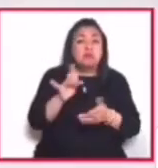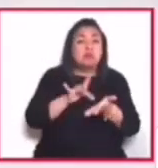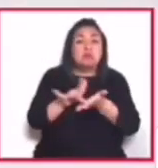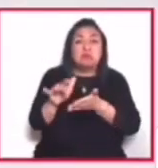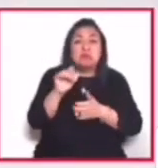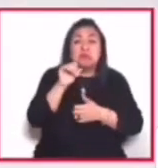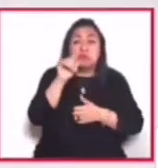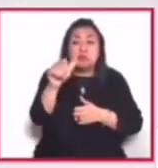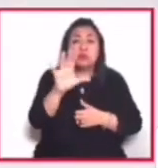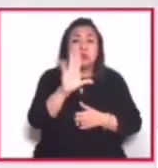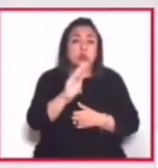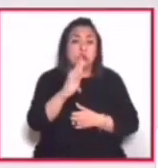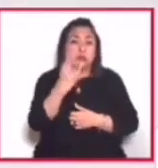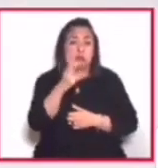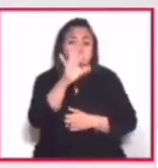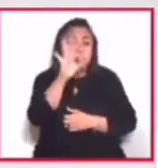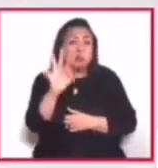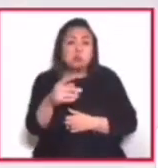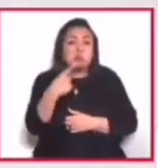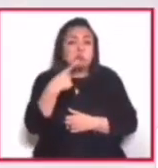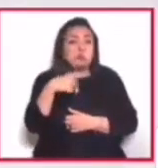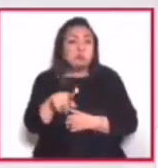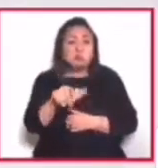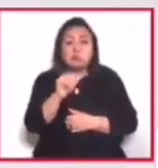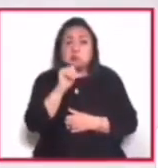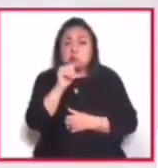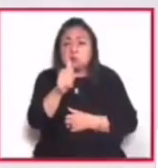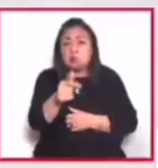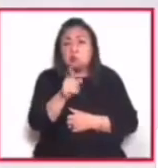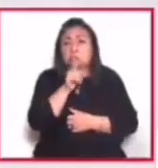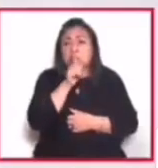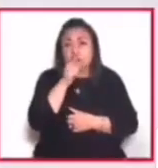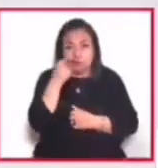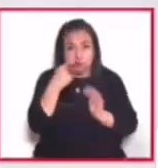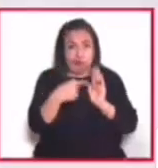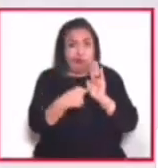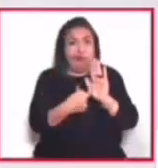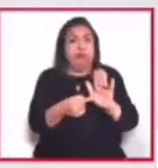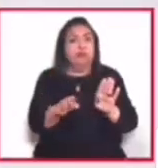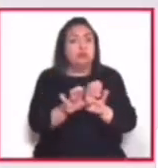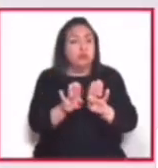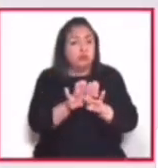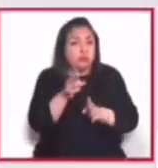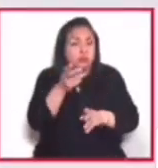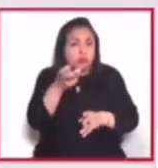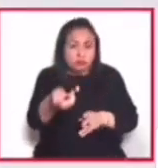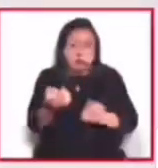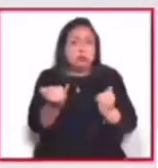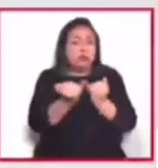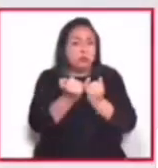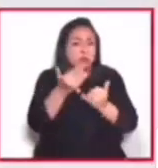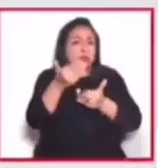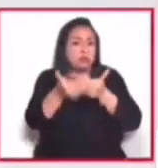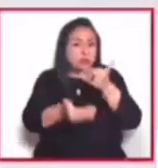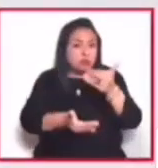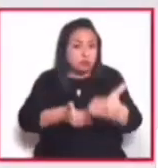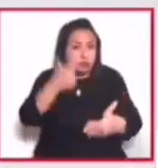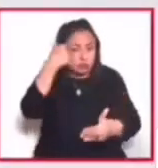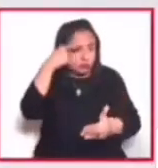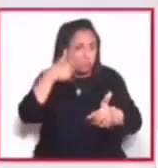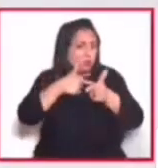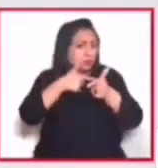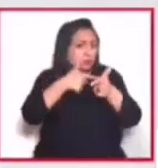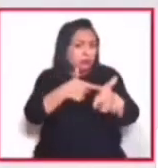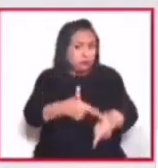el 94% no denuncian, nos muestra cómo es además otros procesos para continuar